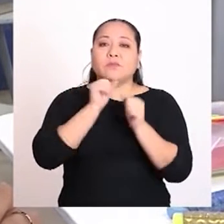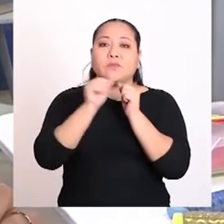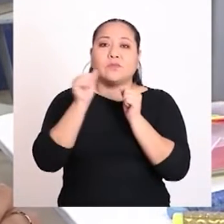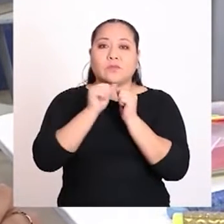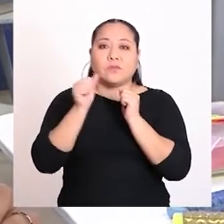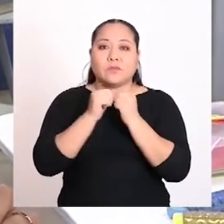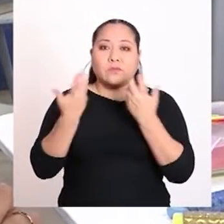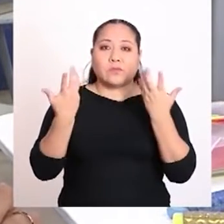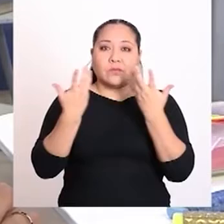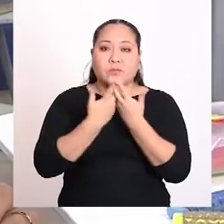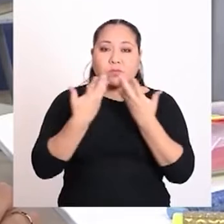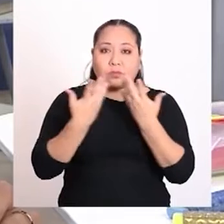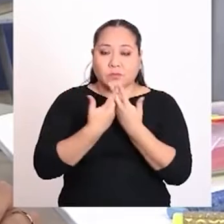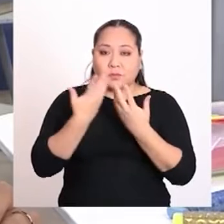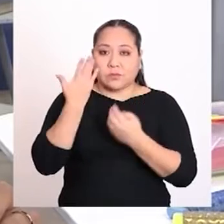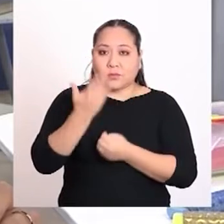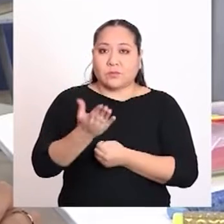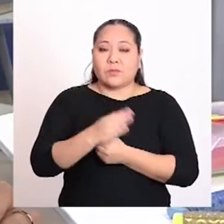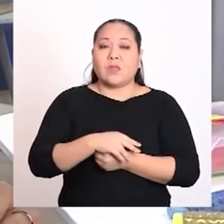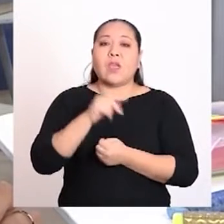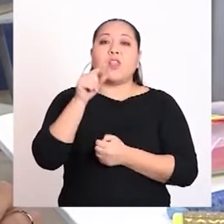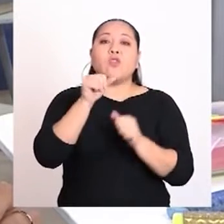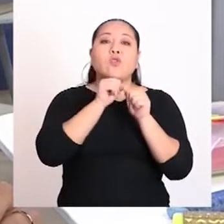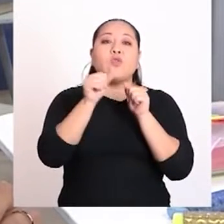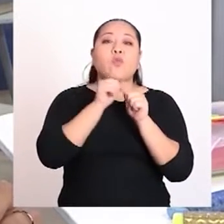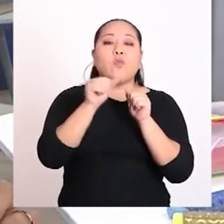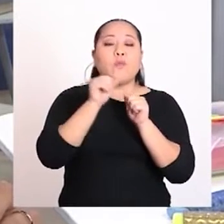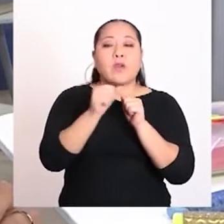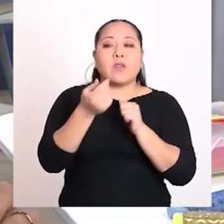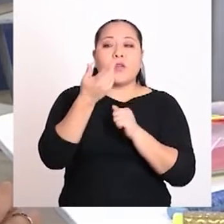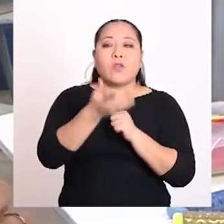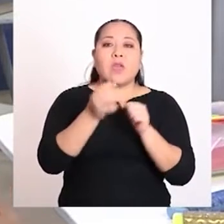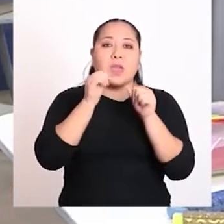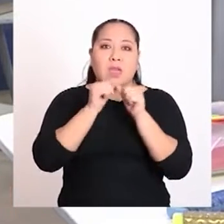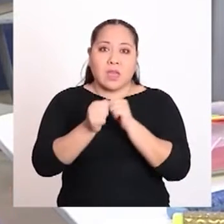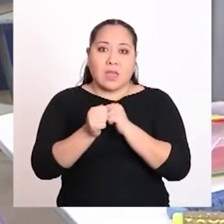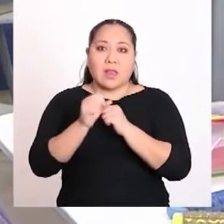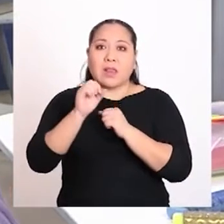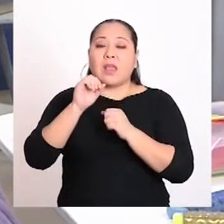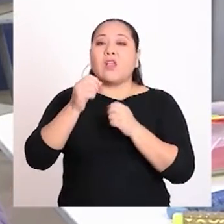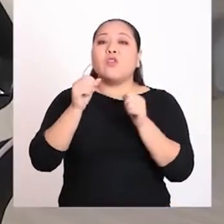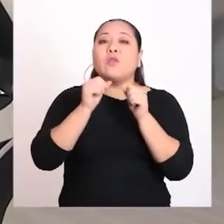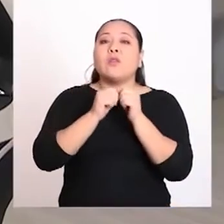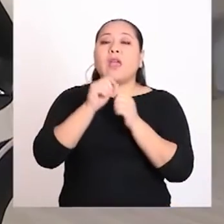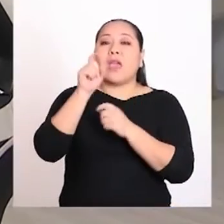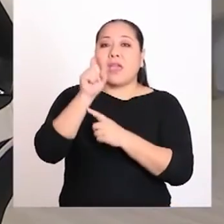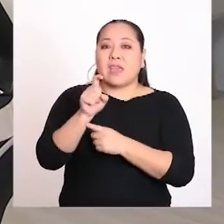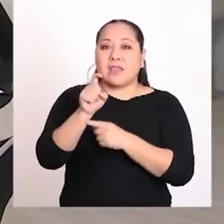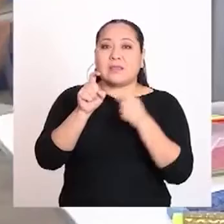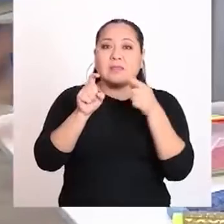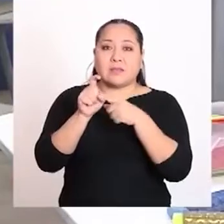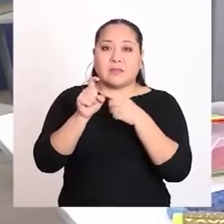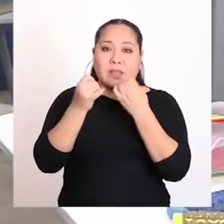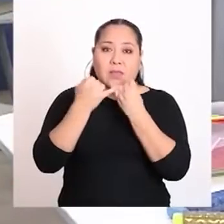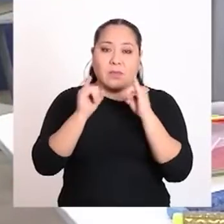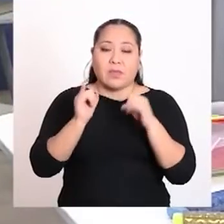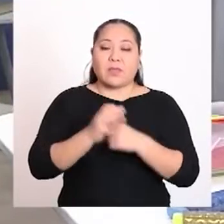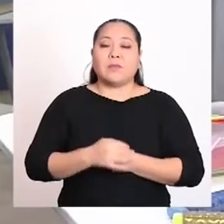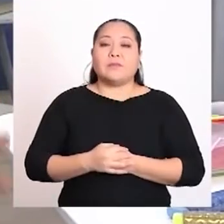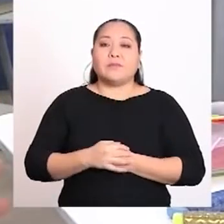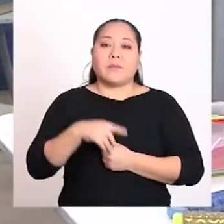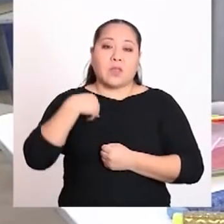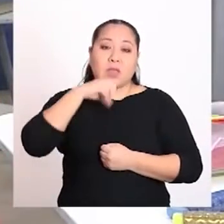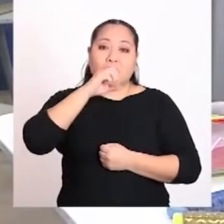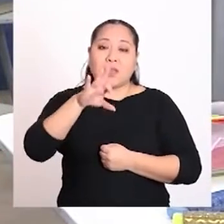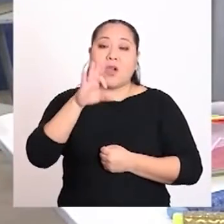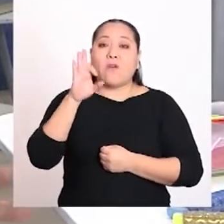sus valores están en función del valor que toma la variable independiente x. Eso quiere decir que